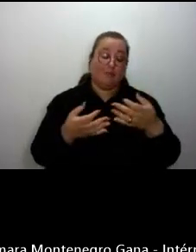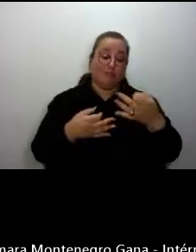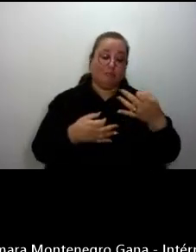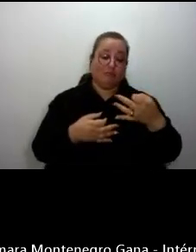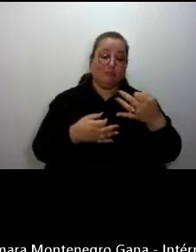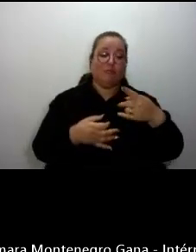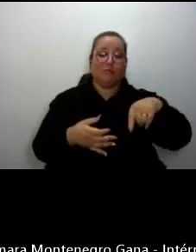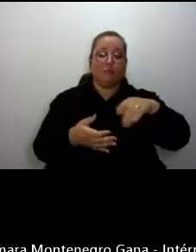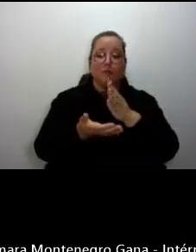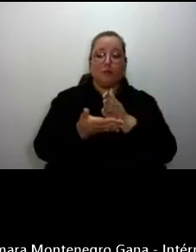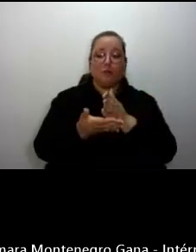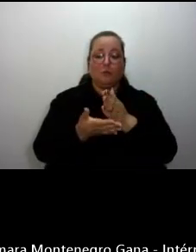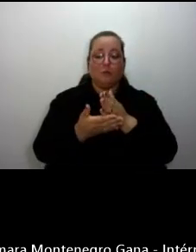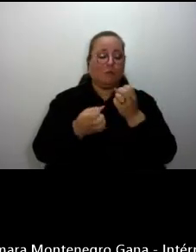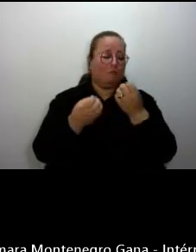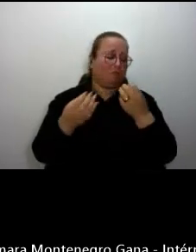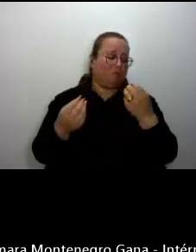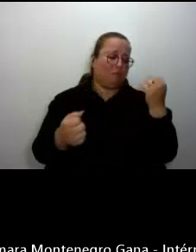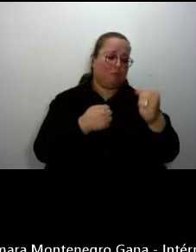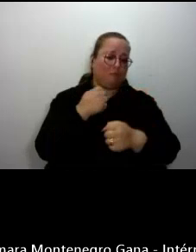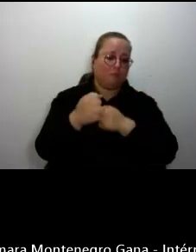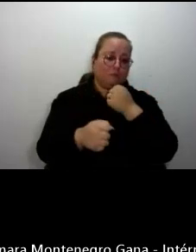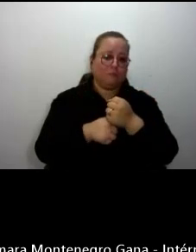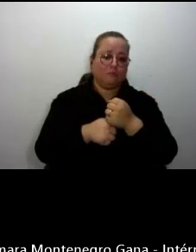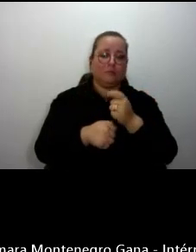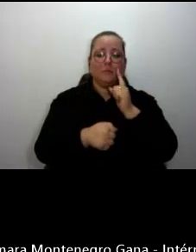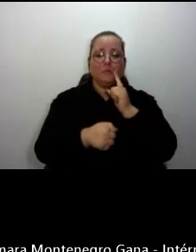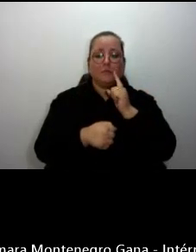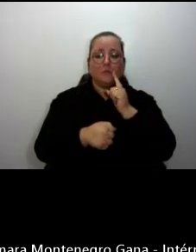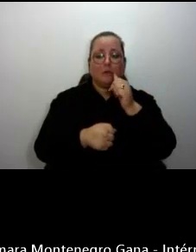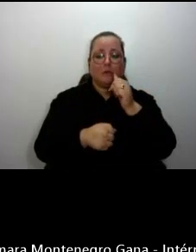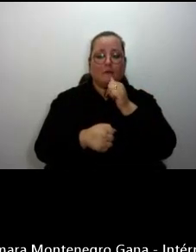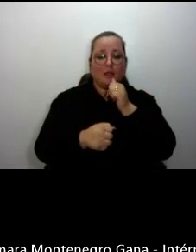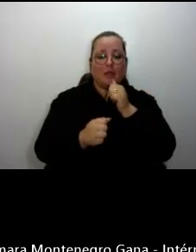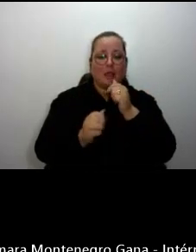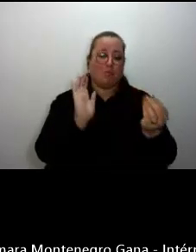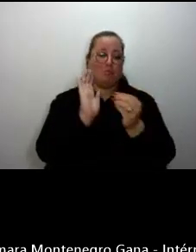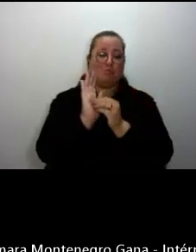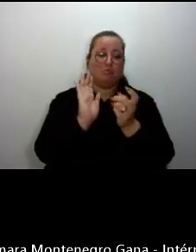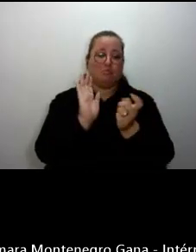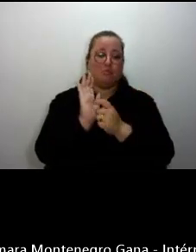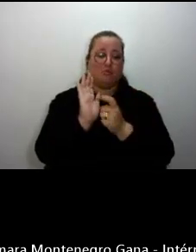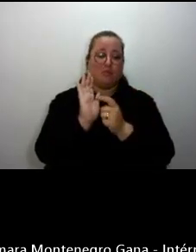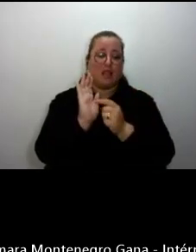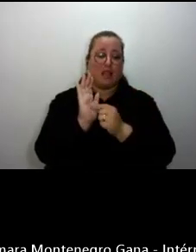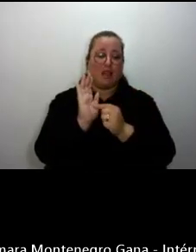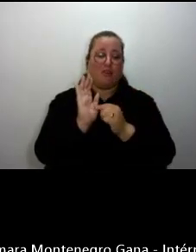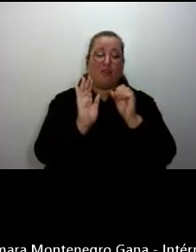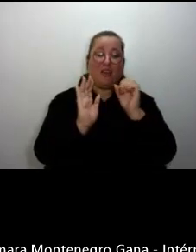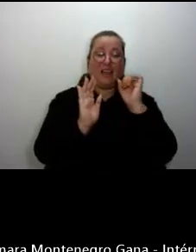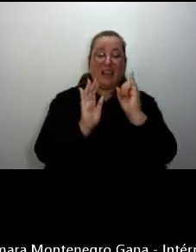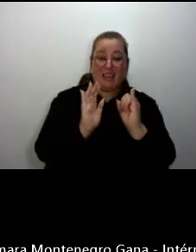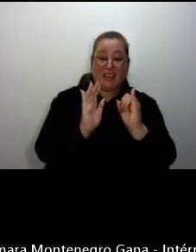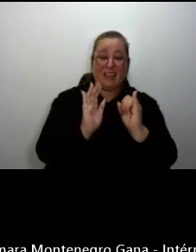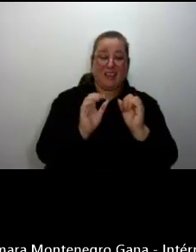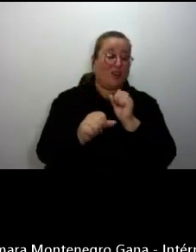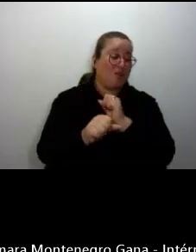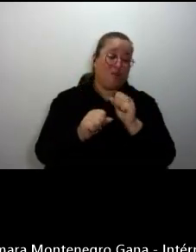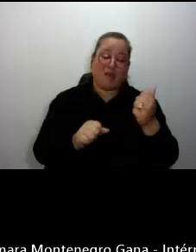escuela estuvo muchos años en la categoría de insuficiente, con esos semáforos rojos que habían en alguna